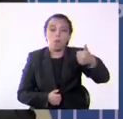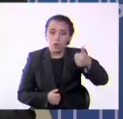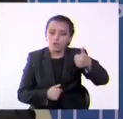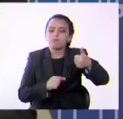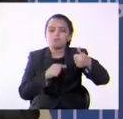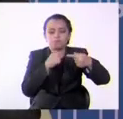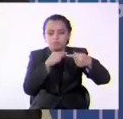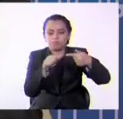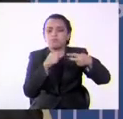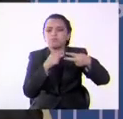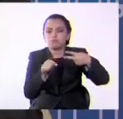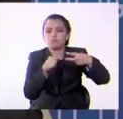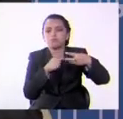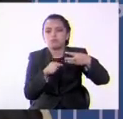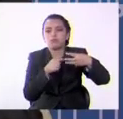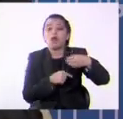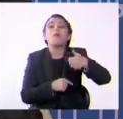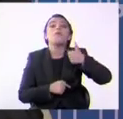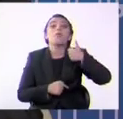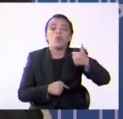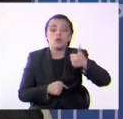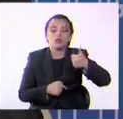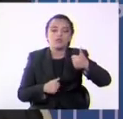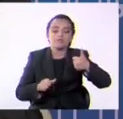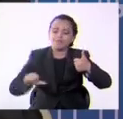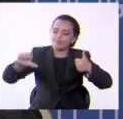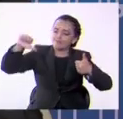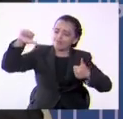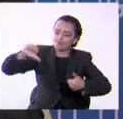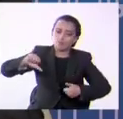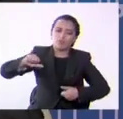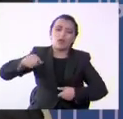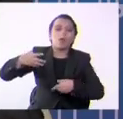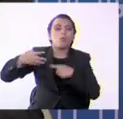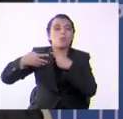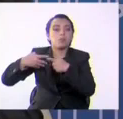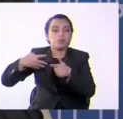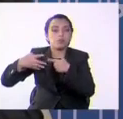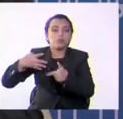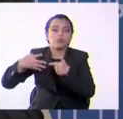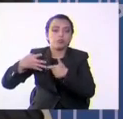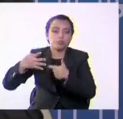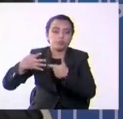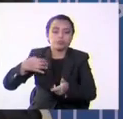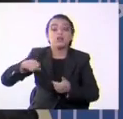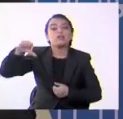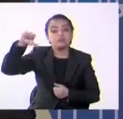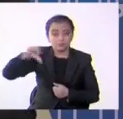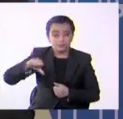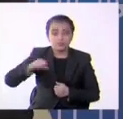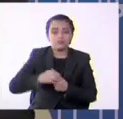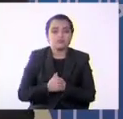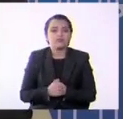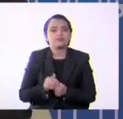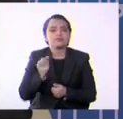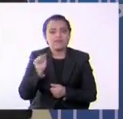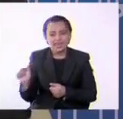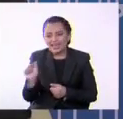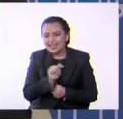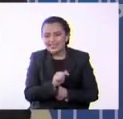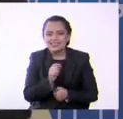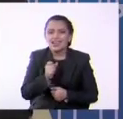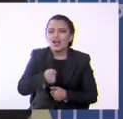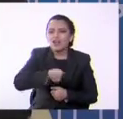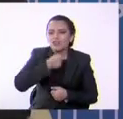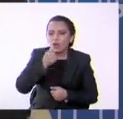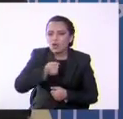genera. Entonces, la cápsula que nos ha compartido nos ha sido muy útil para comprender cómo el impacto de las